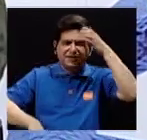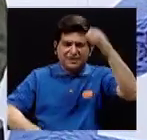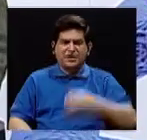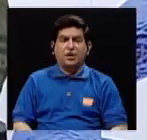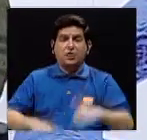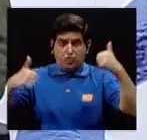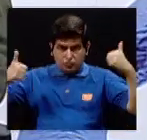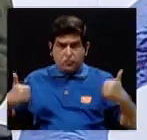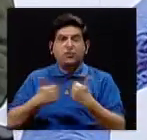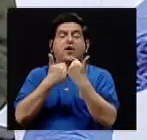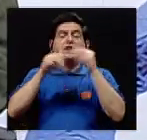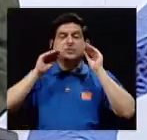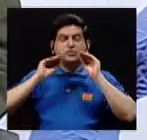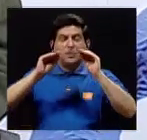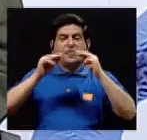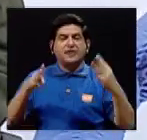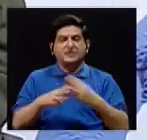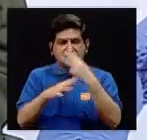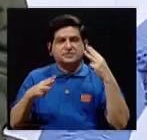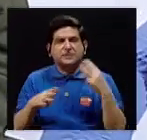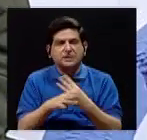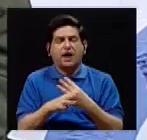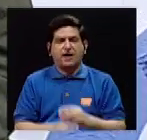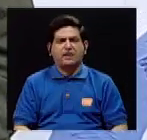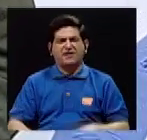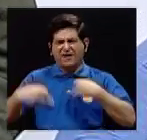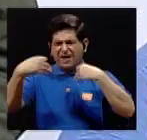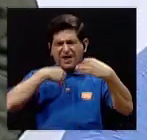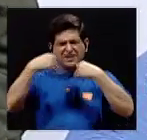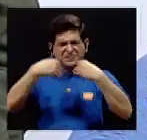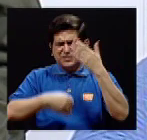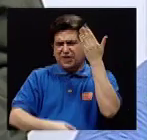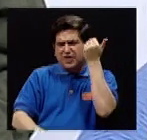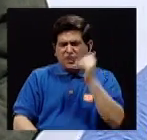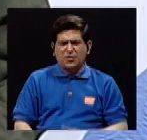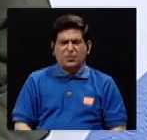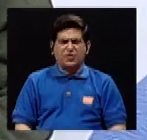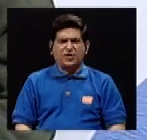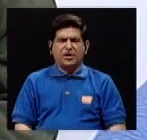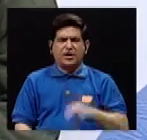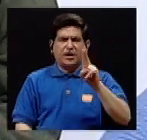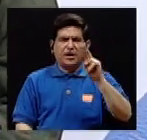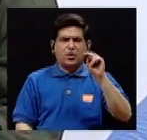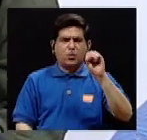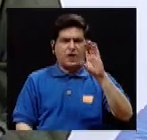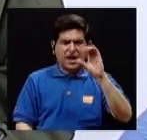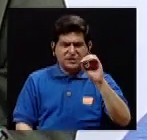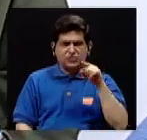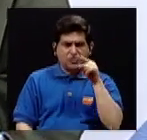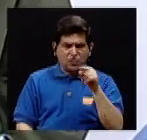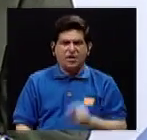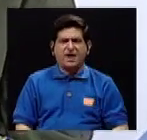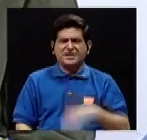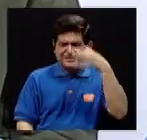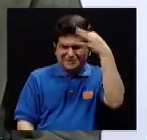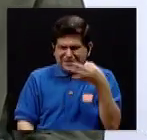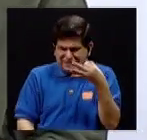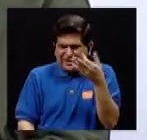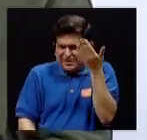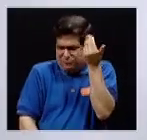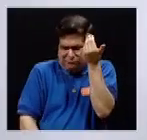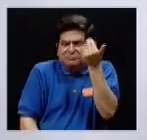constituye un desafío para la enseñanza en la matemática explíquenos Por qué la UNESCO hace tal